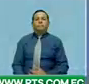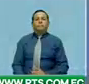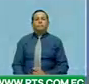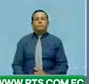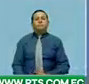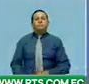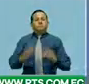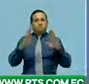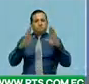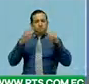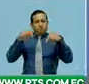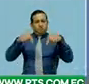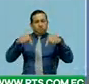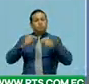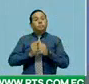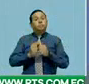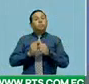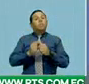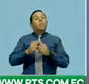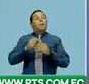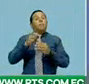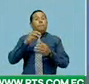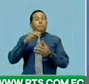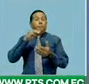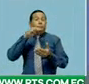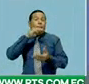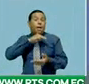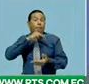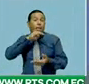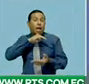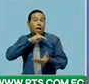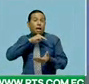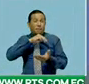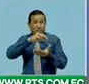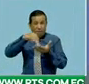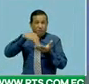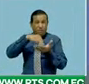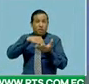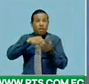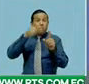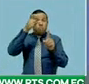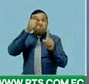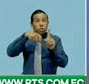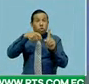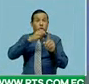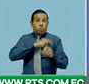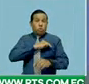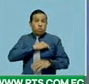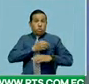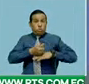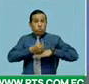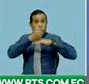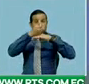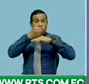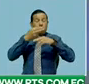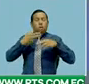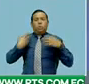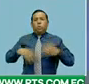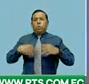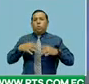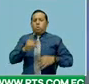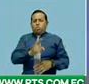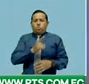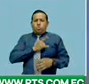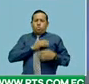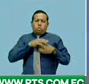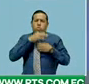Mucha atención, el alcalde de Manta, Agustín Intriago, tiene el 70% de los pulmones afectados por el COVID-19. El funcionario permanece en coma